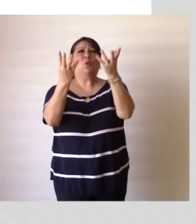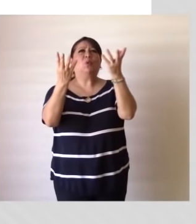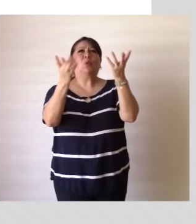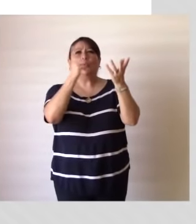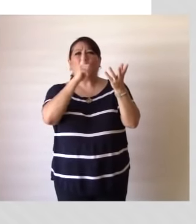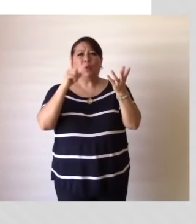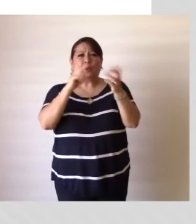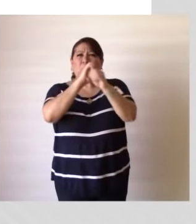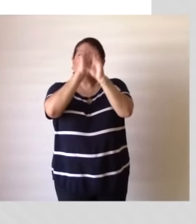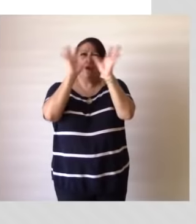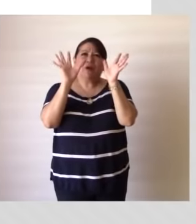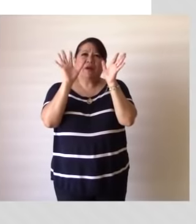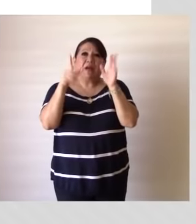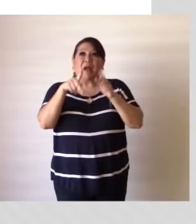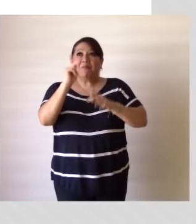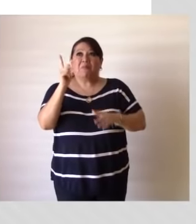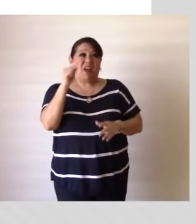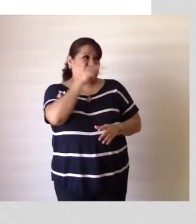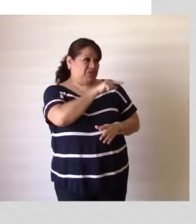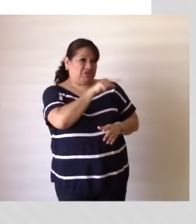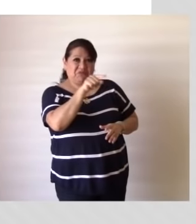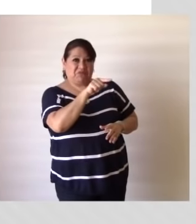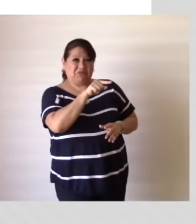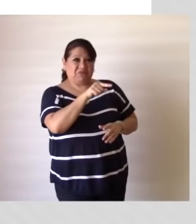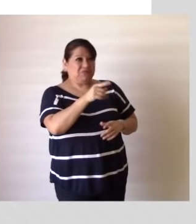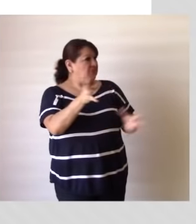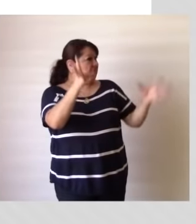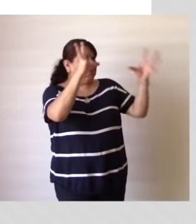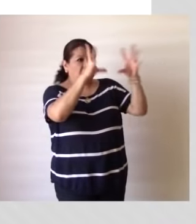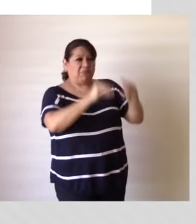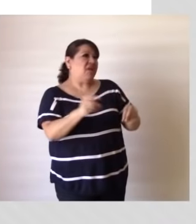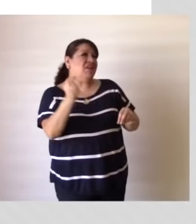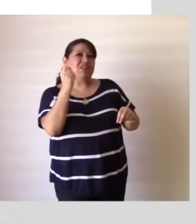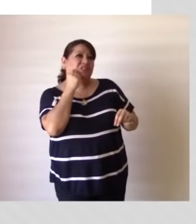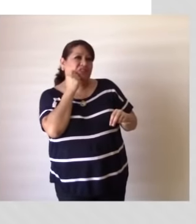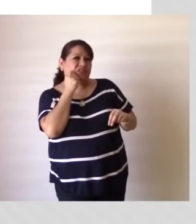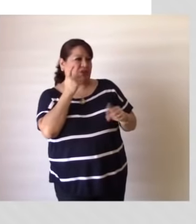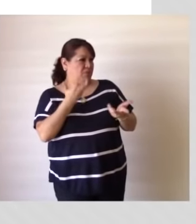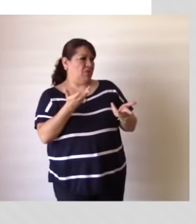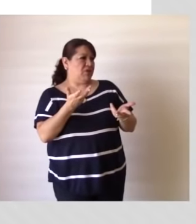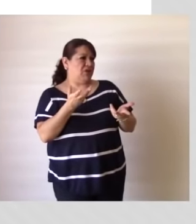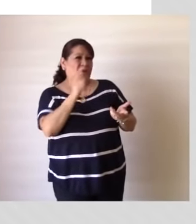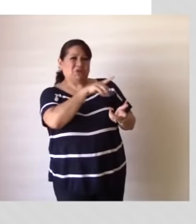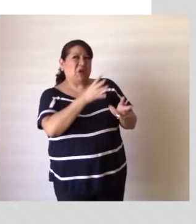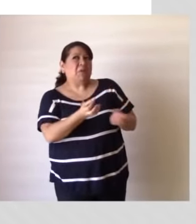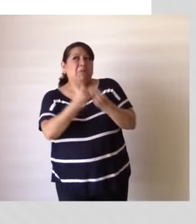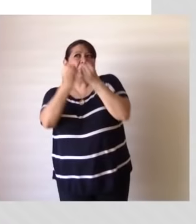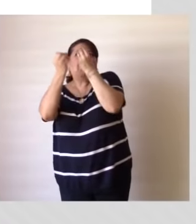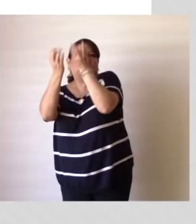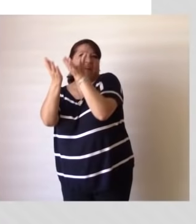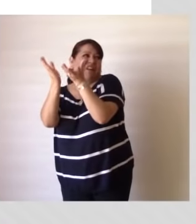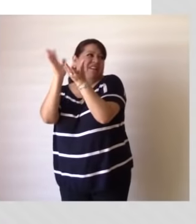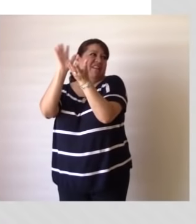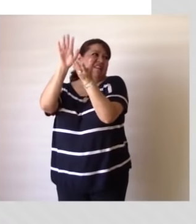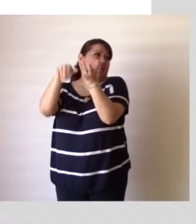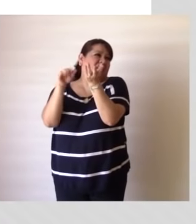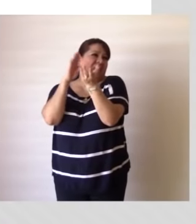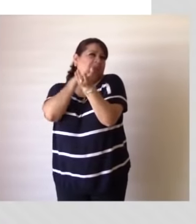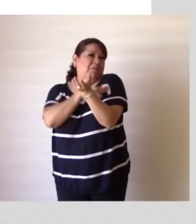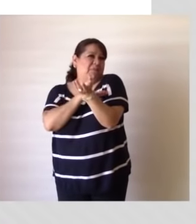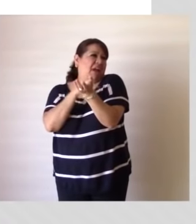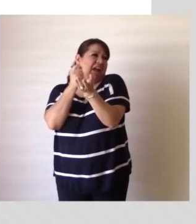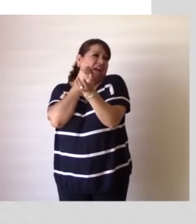vuestra mano aceptaré ofrenda porque desde donde el sol nace hasta donde se pone es